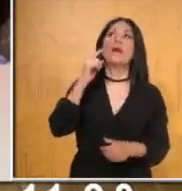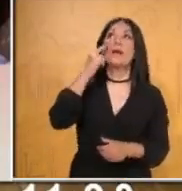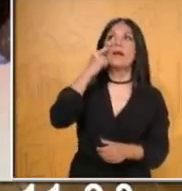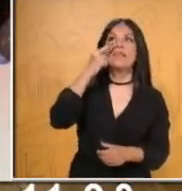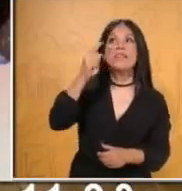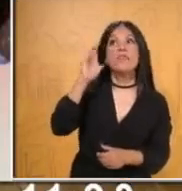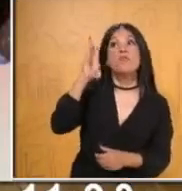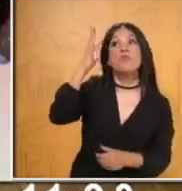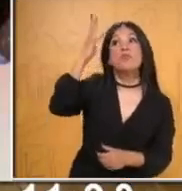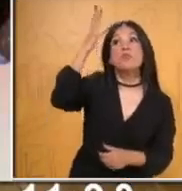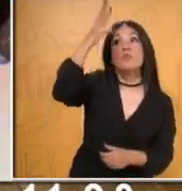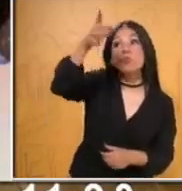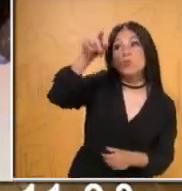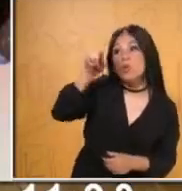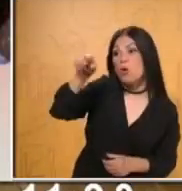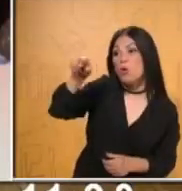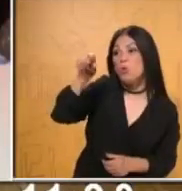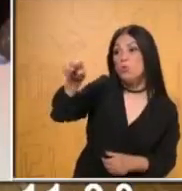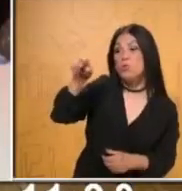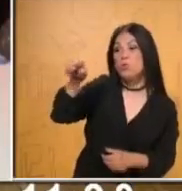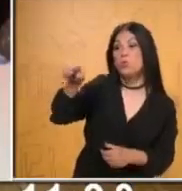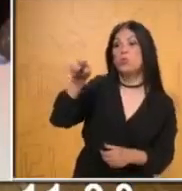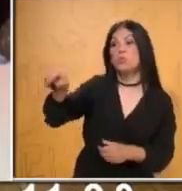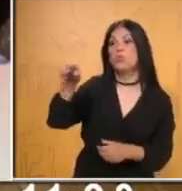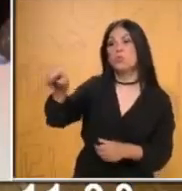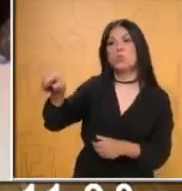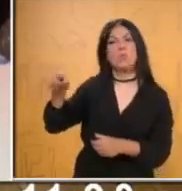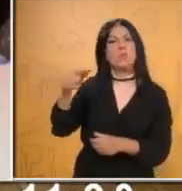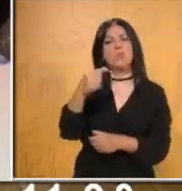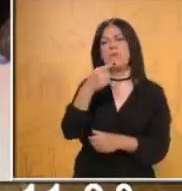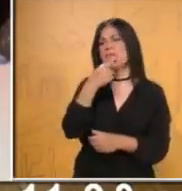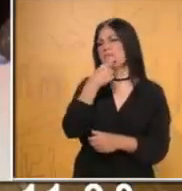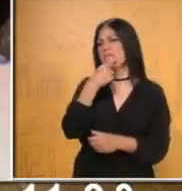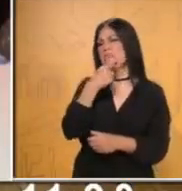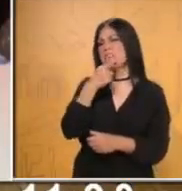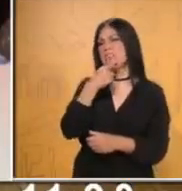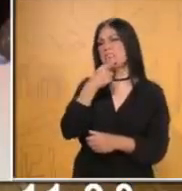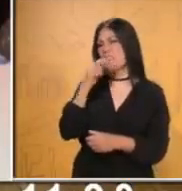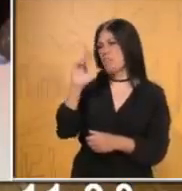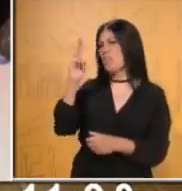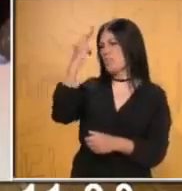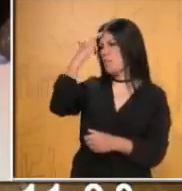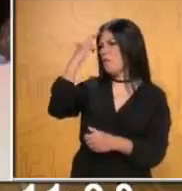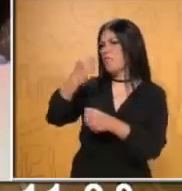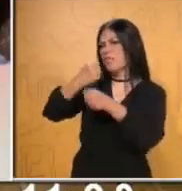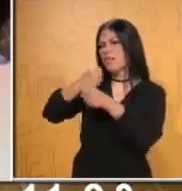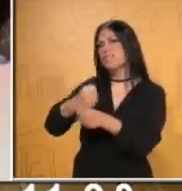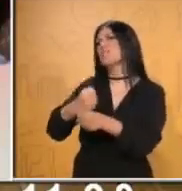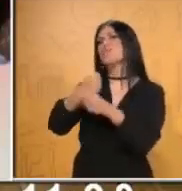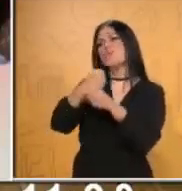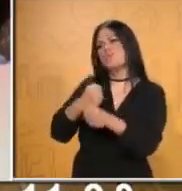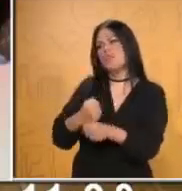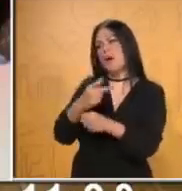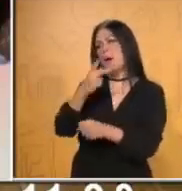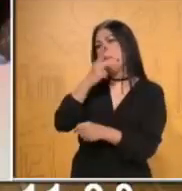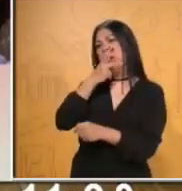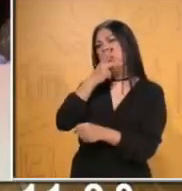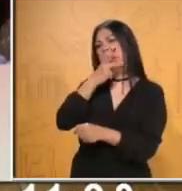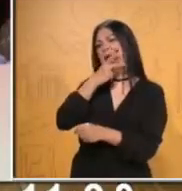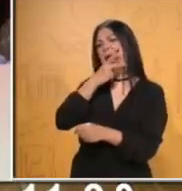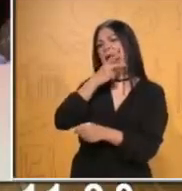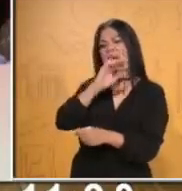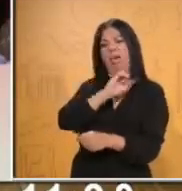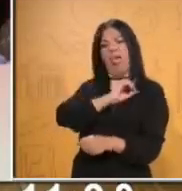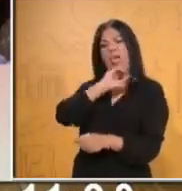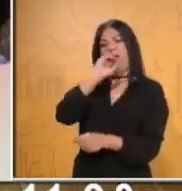propio pasado, en el cual, desde su infancia, su padre lo tenía internado y ni siquiera en las vacaciones navideñas se